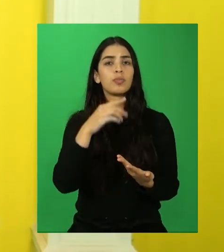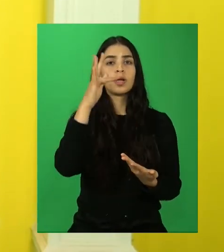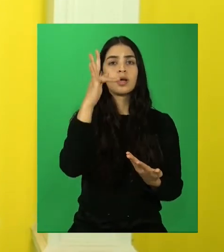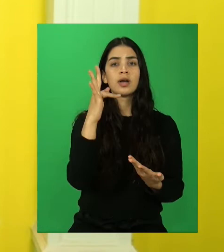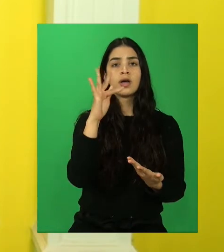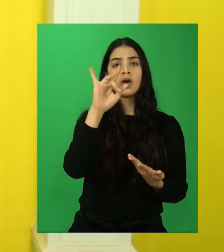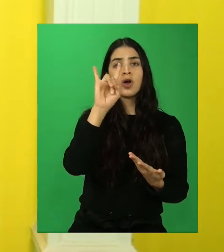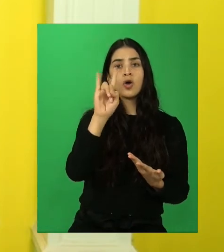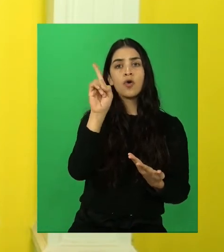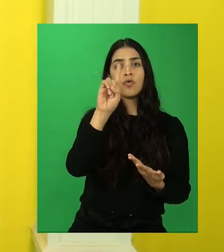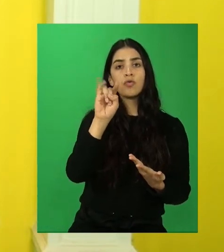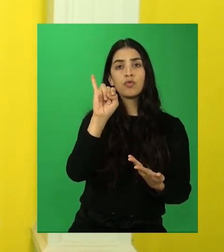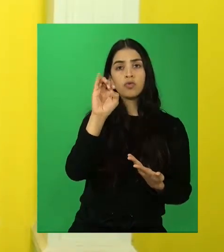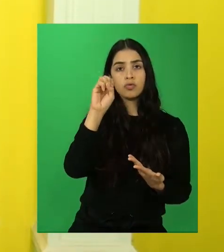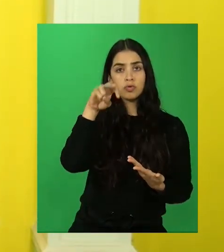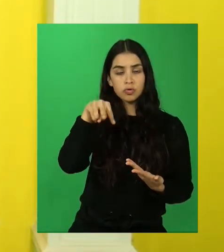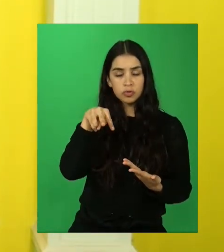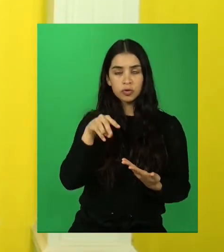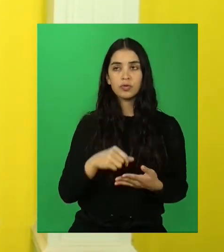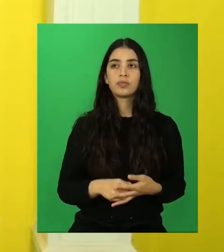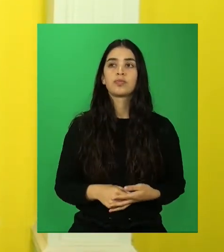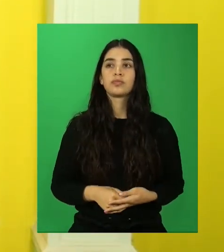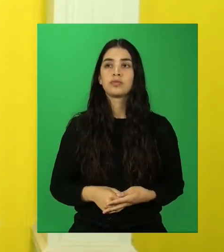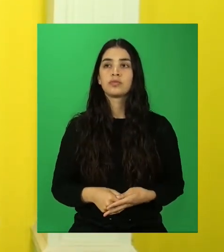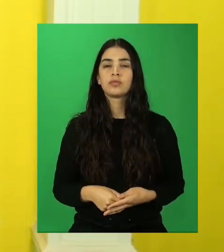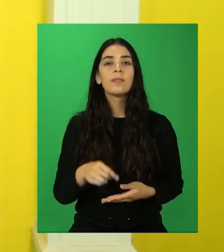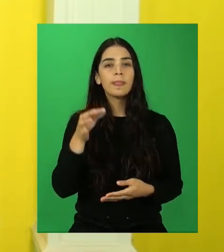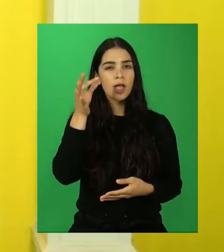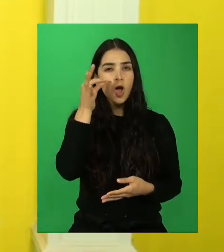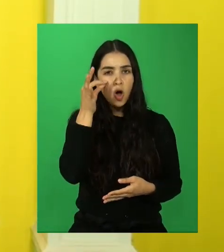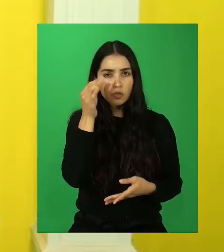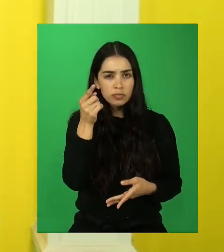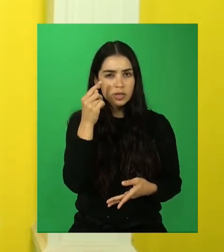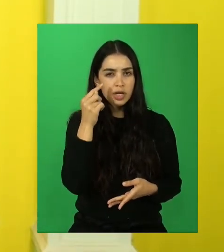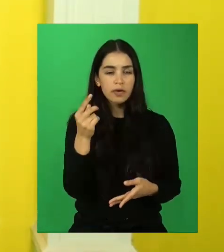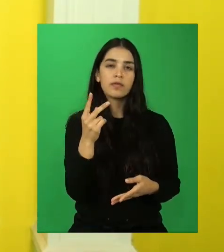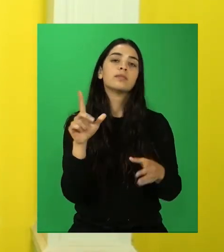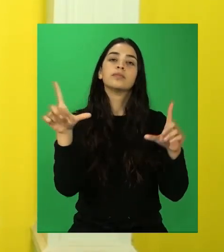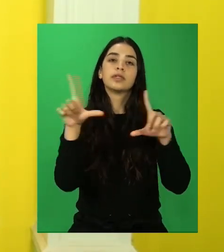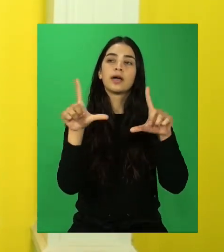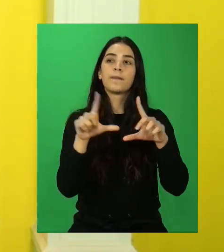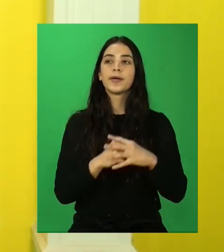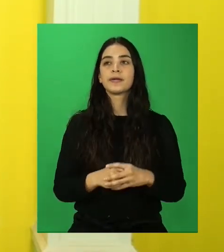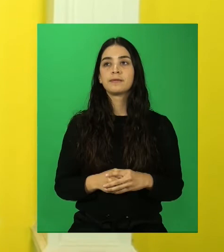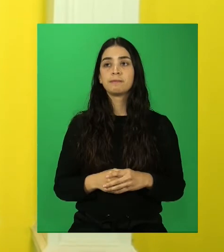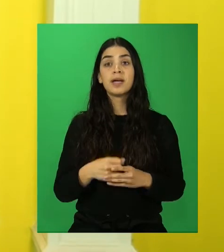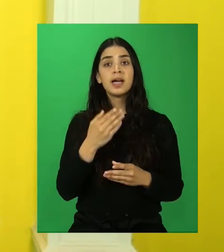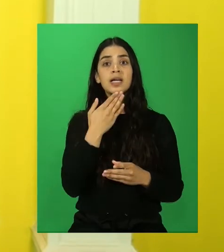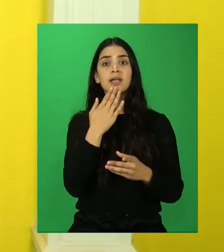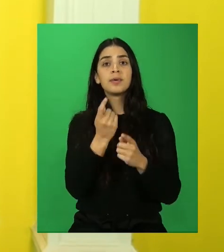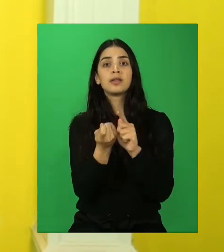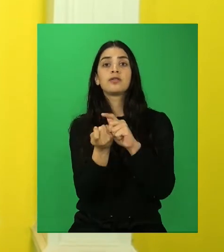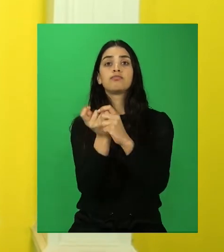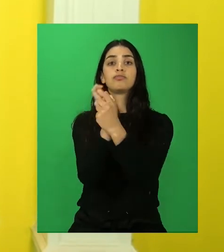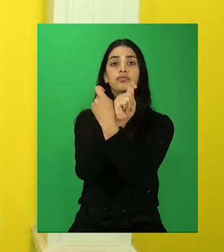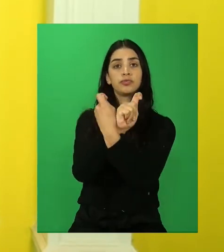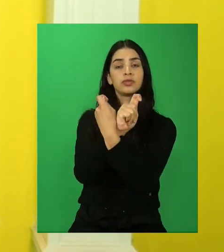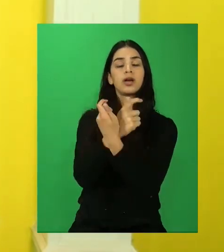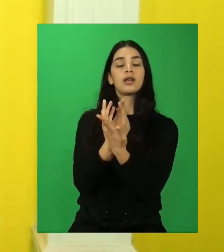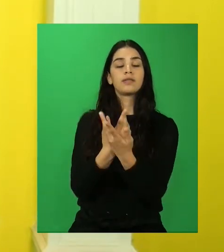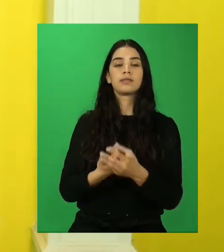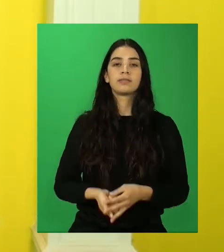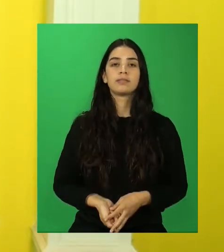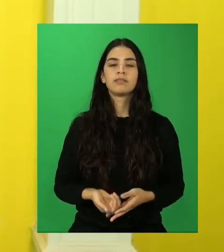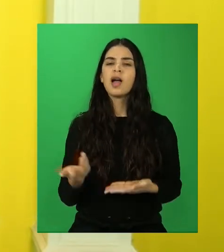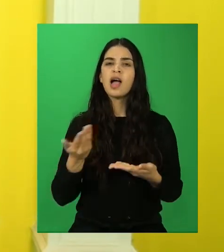o escurrimiento. ¿Ya? También está la inversa. ¿Cómo la inversa dirán